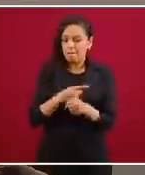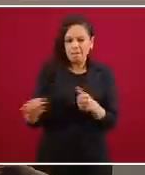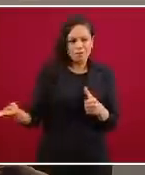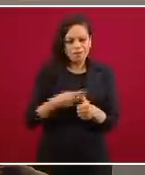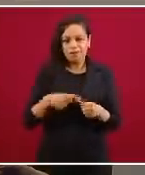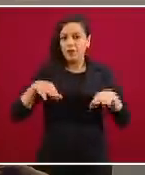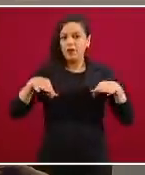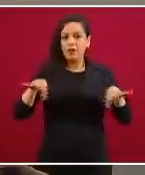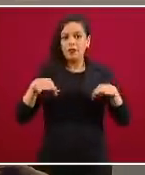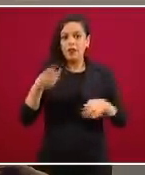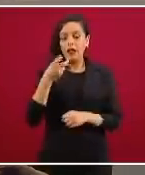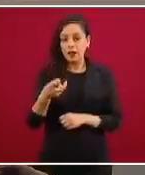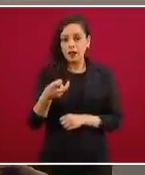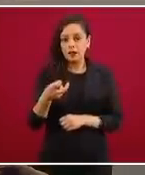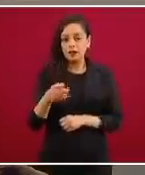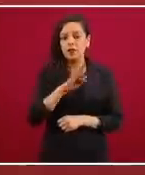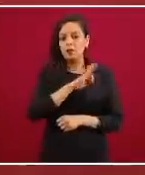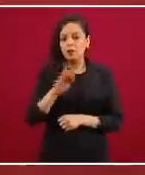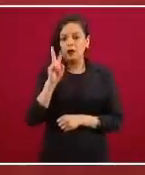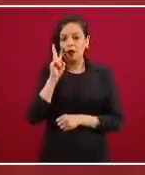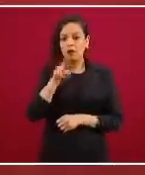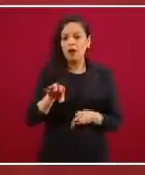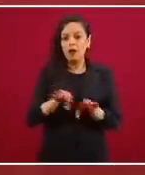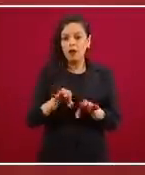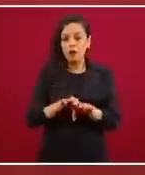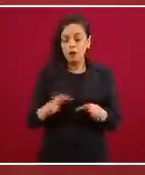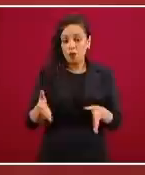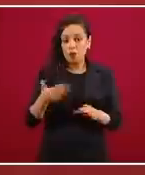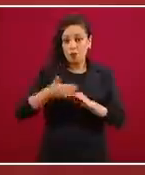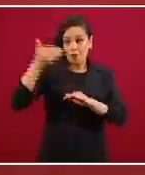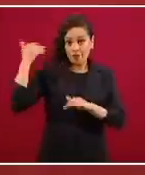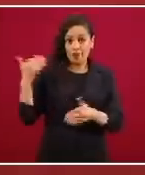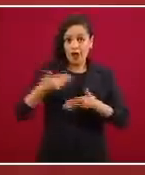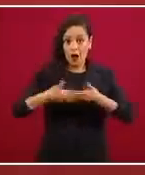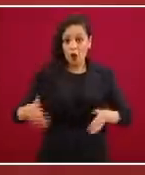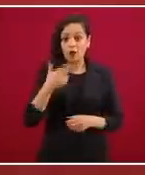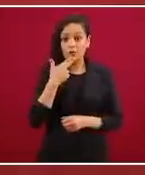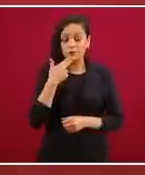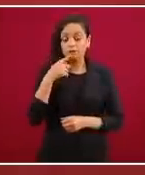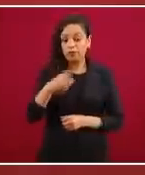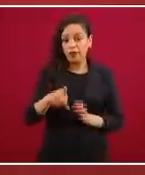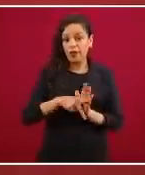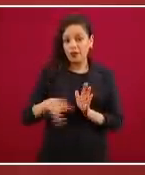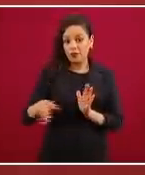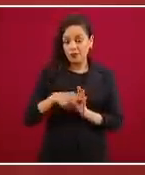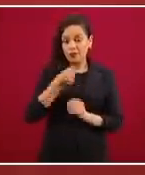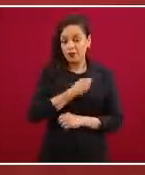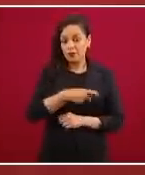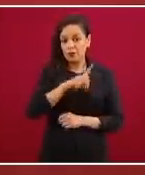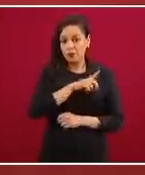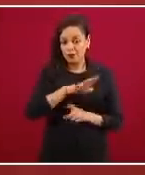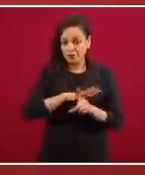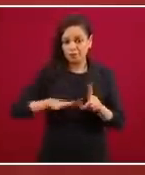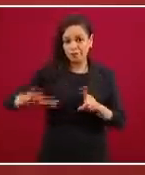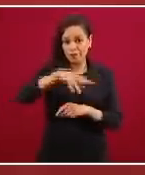como el ancestro del Boletín Epidemiología que usamos hoy, de la revista Salud Pública de México que edita el Instituto Nacional de